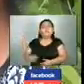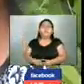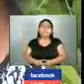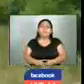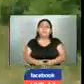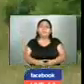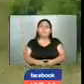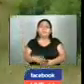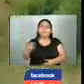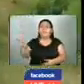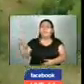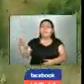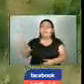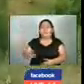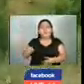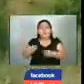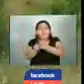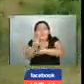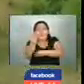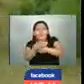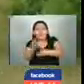algodoneras,